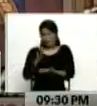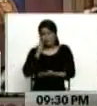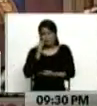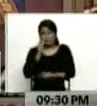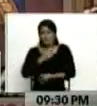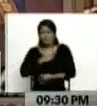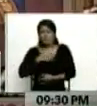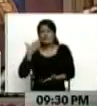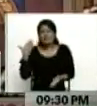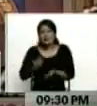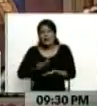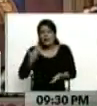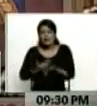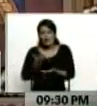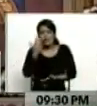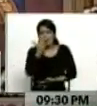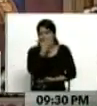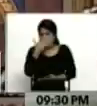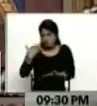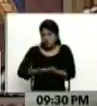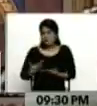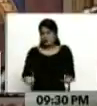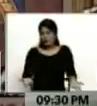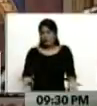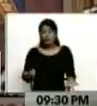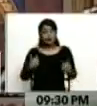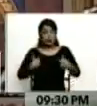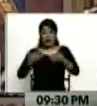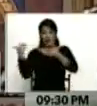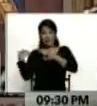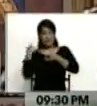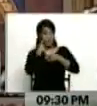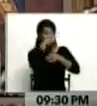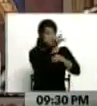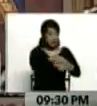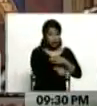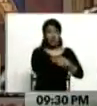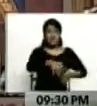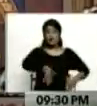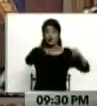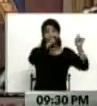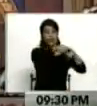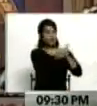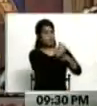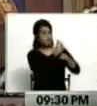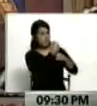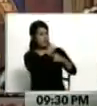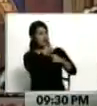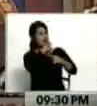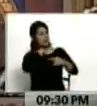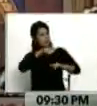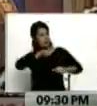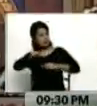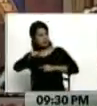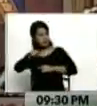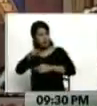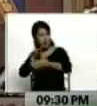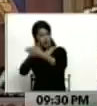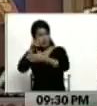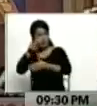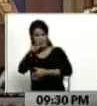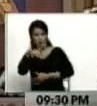lo viví lo vivimos compañeros los ricos utilizándolos contra los